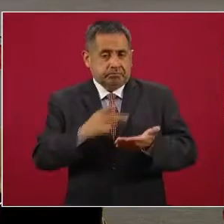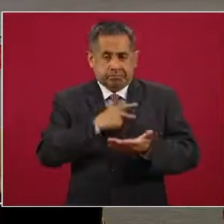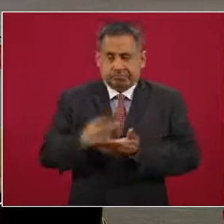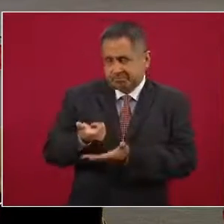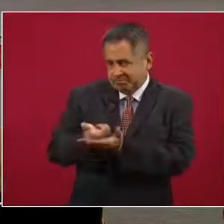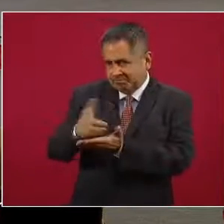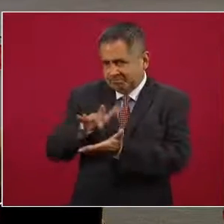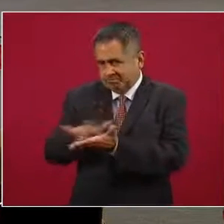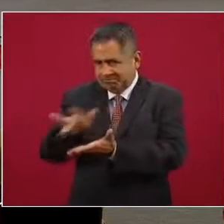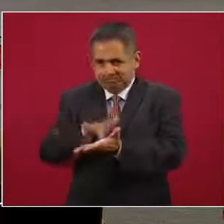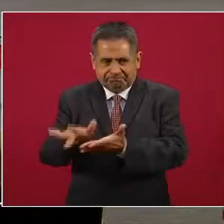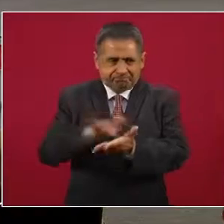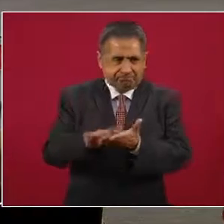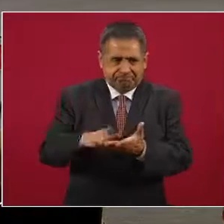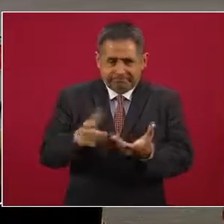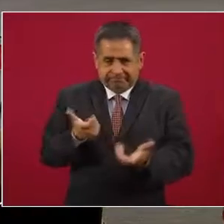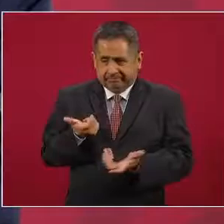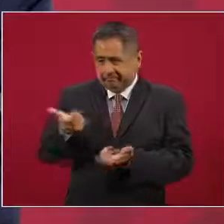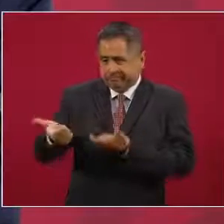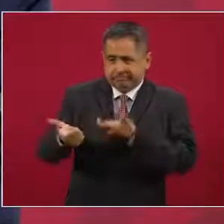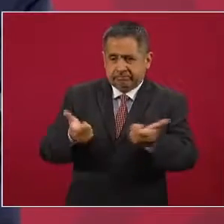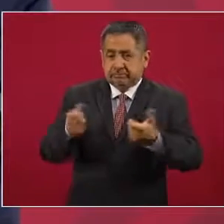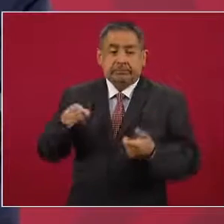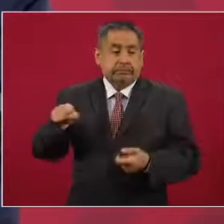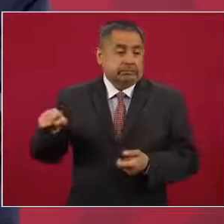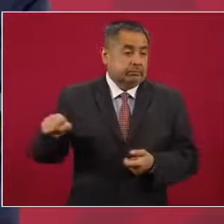para fortalecer el consumo popular,